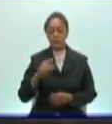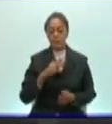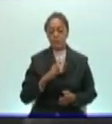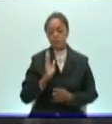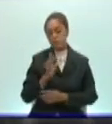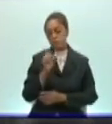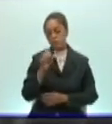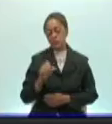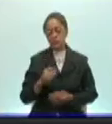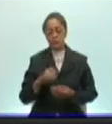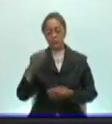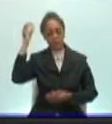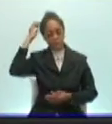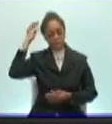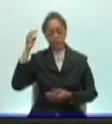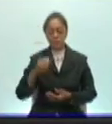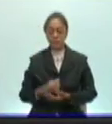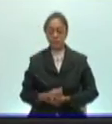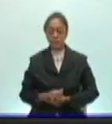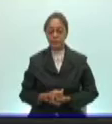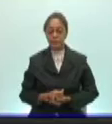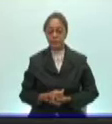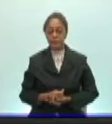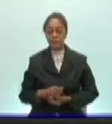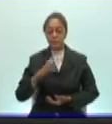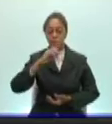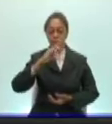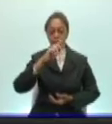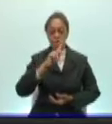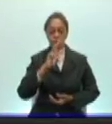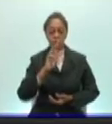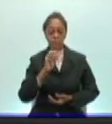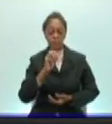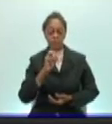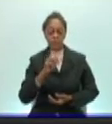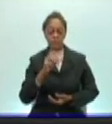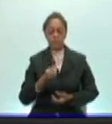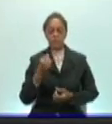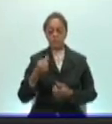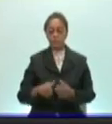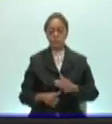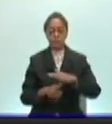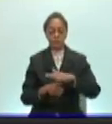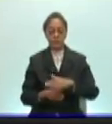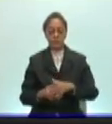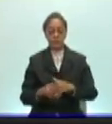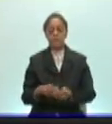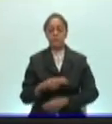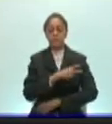seguidores dentro del gobierno. Osvaldo Dorticós asume la presidencia del país.